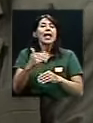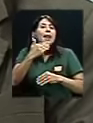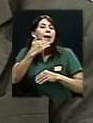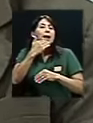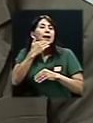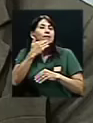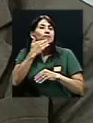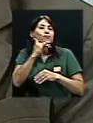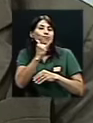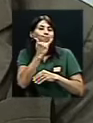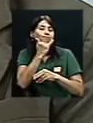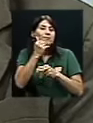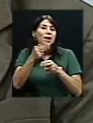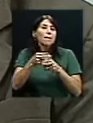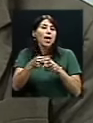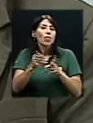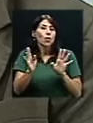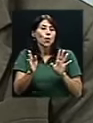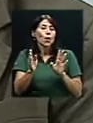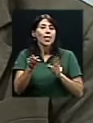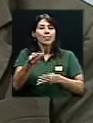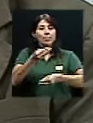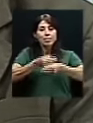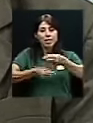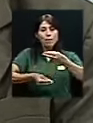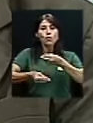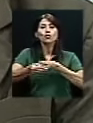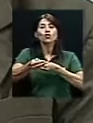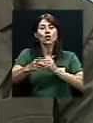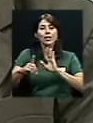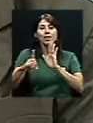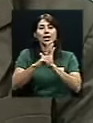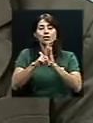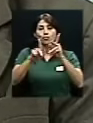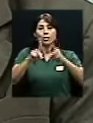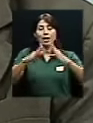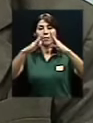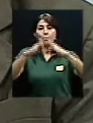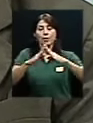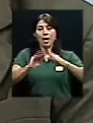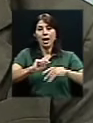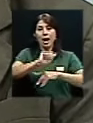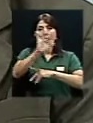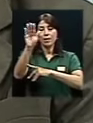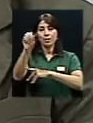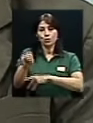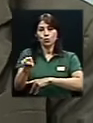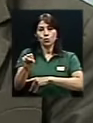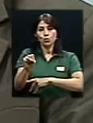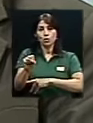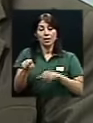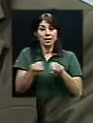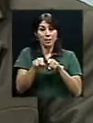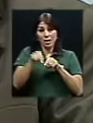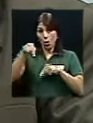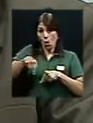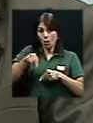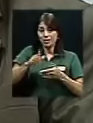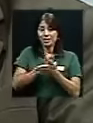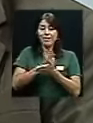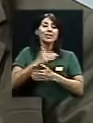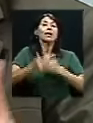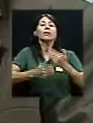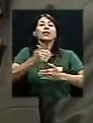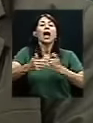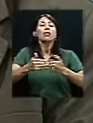devolución de los derechos de los habitantes del Caribe Sur, el que se estaba tramitando hoy, que tiene que ver con los permisos para